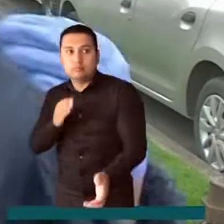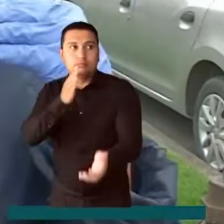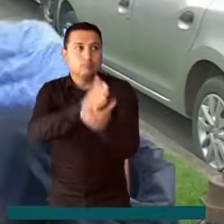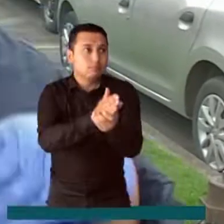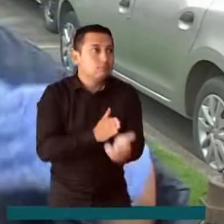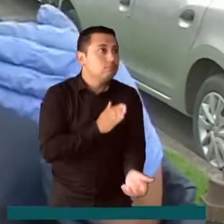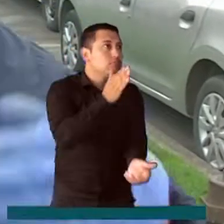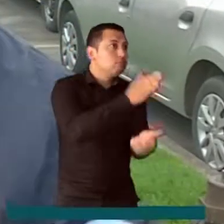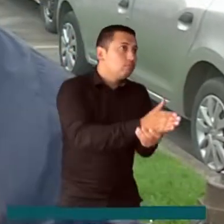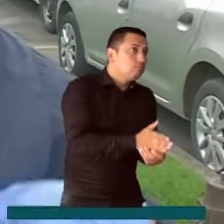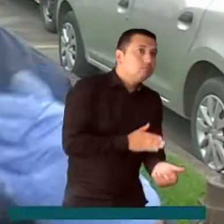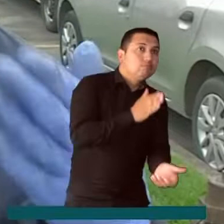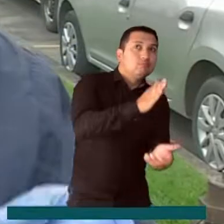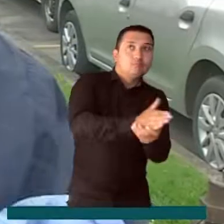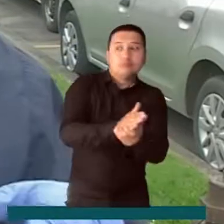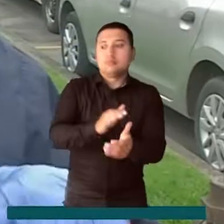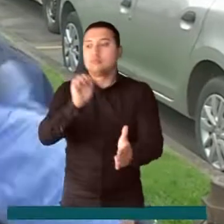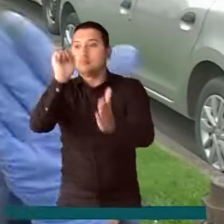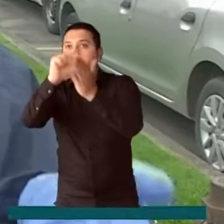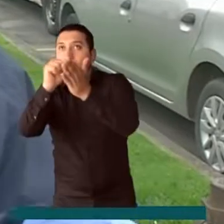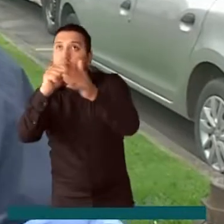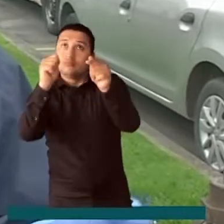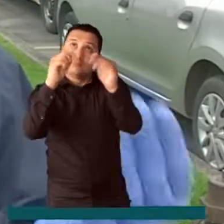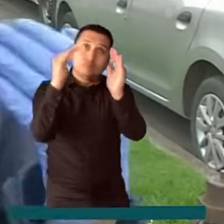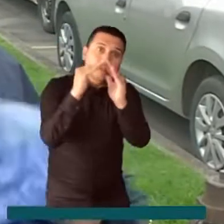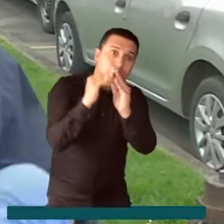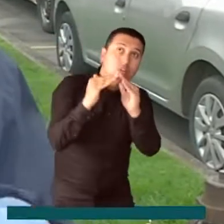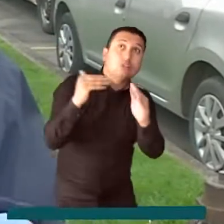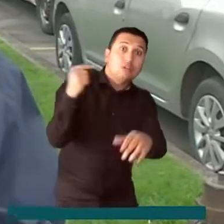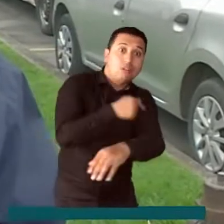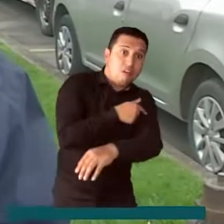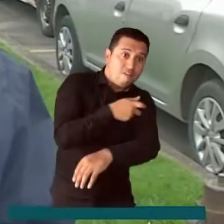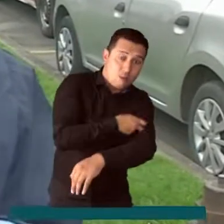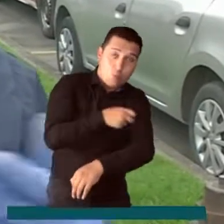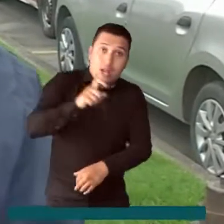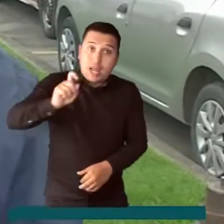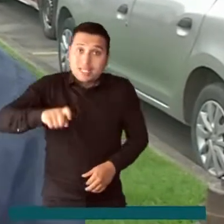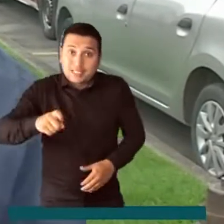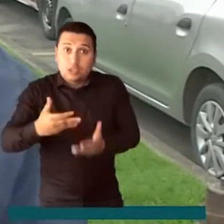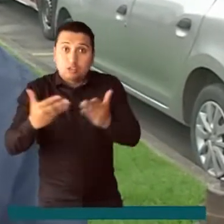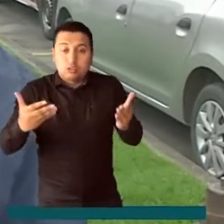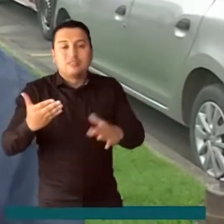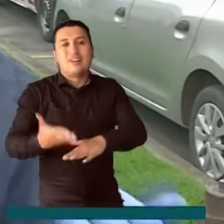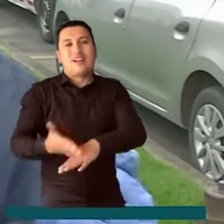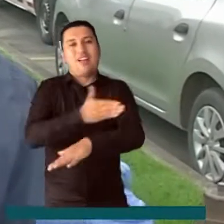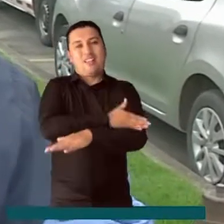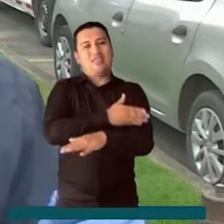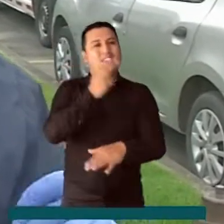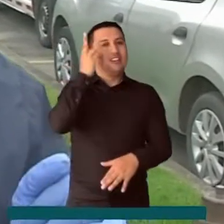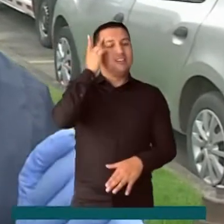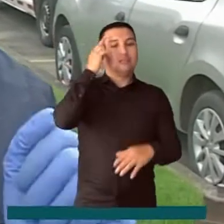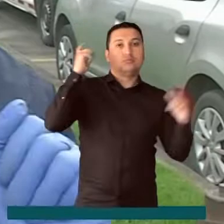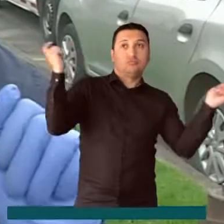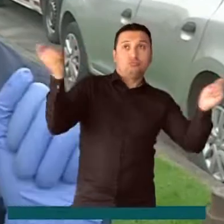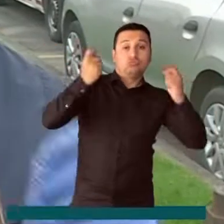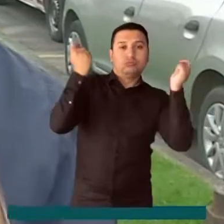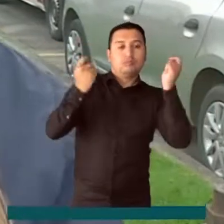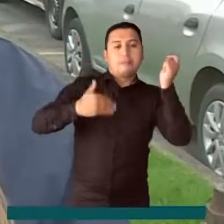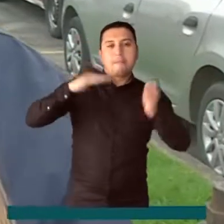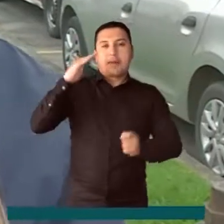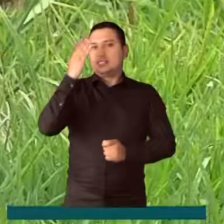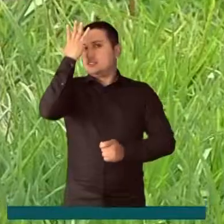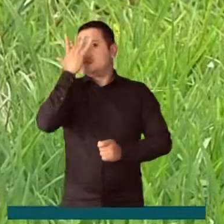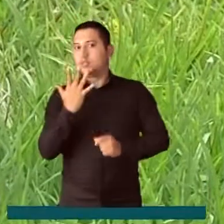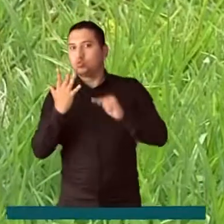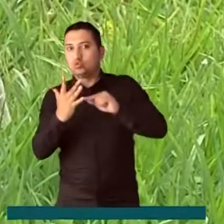entonces vamos por casa, golpeamos en cada una de las casas, damos la información. Previamente a eso hacemos publicidad por